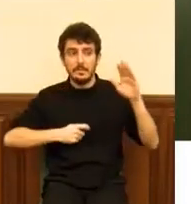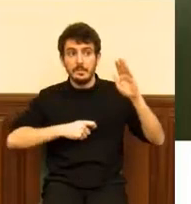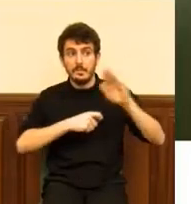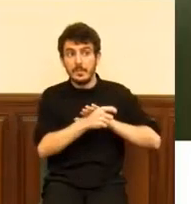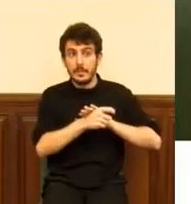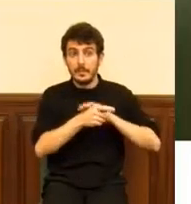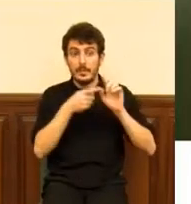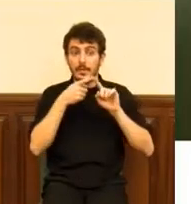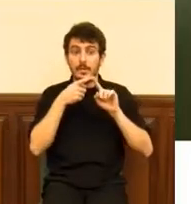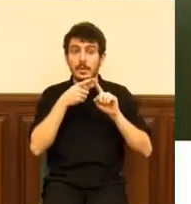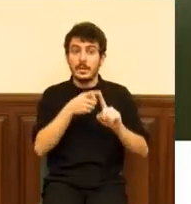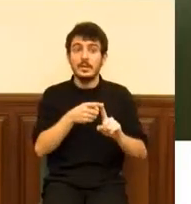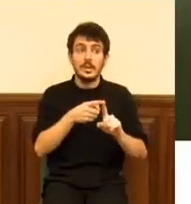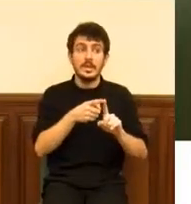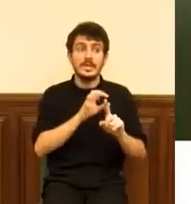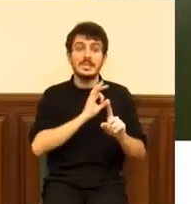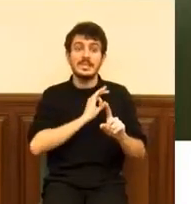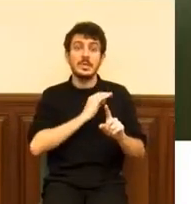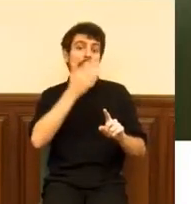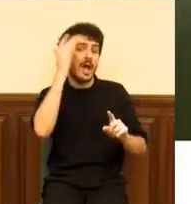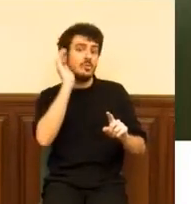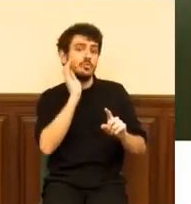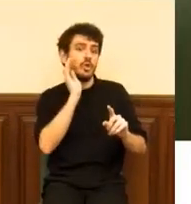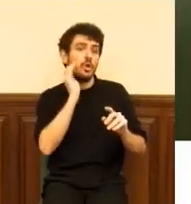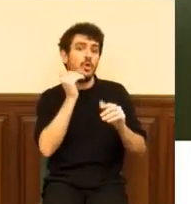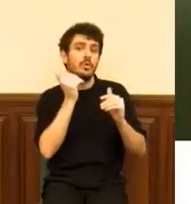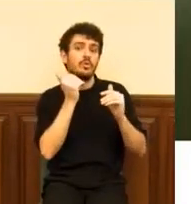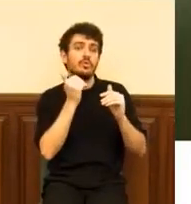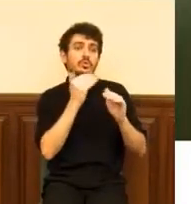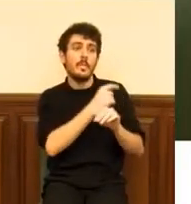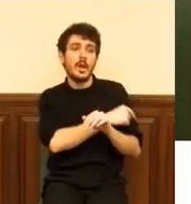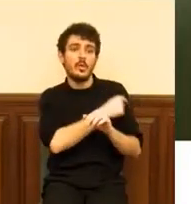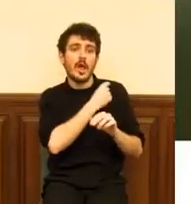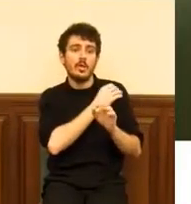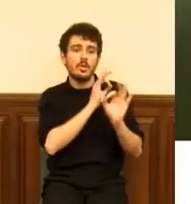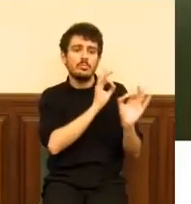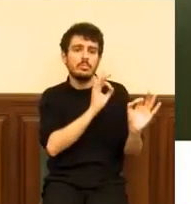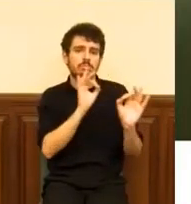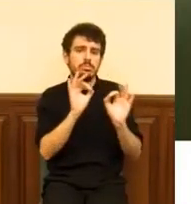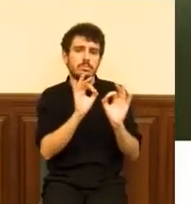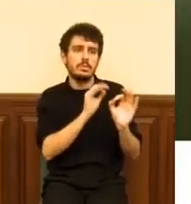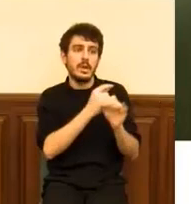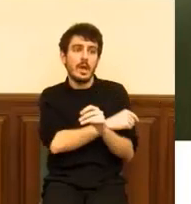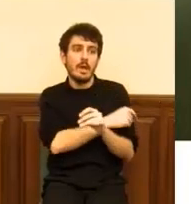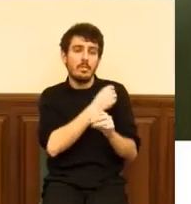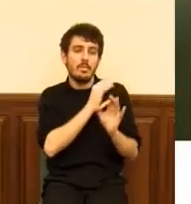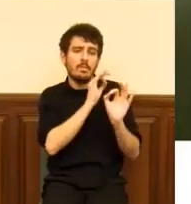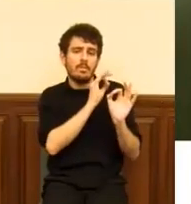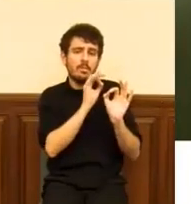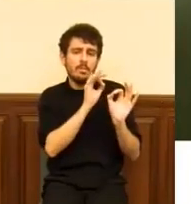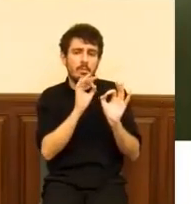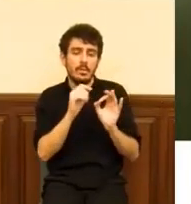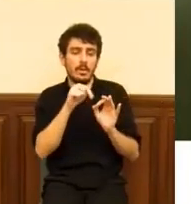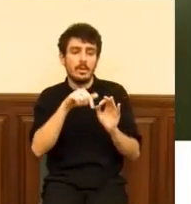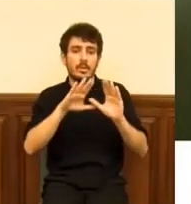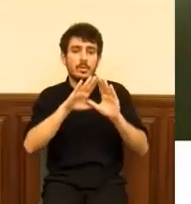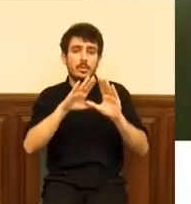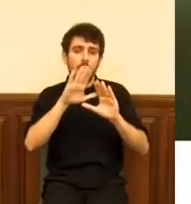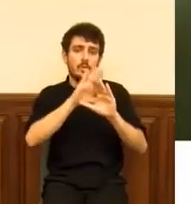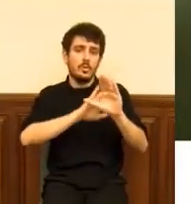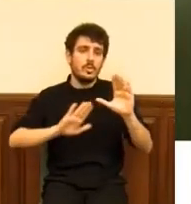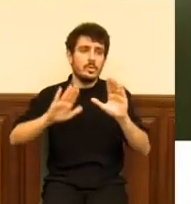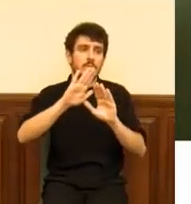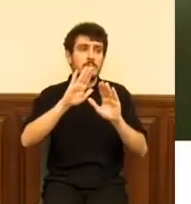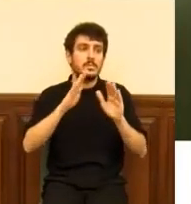para organizarle a la señora Ayuso la vacunación, la administración de la vacuna en la Comunidad de